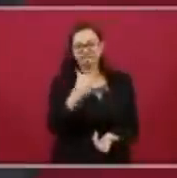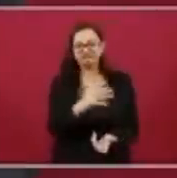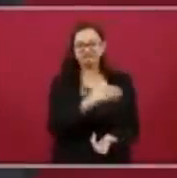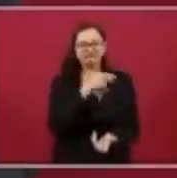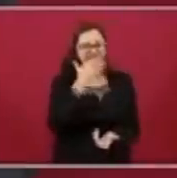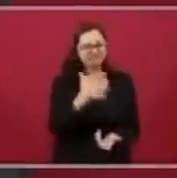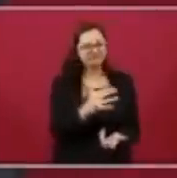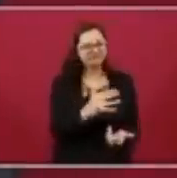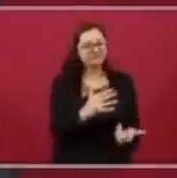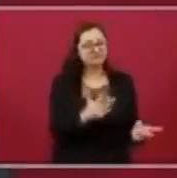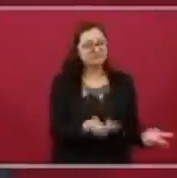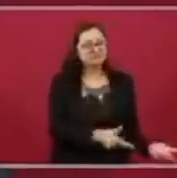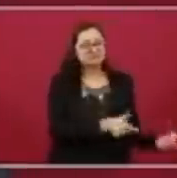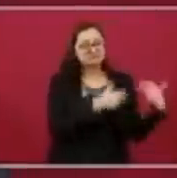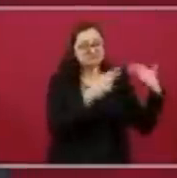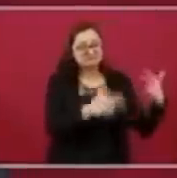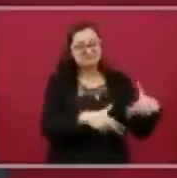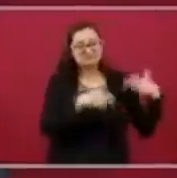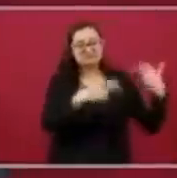no queremos eso,